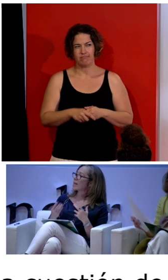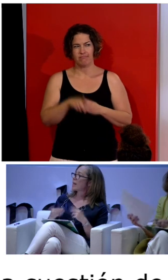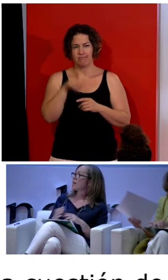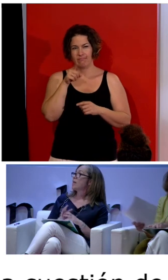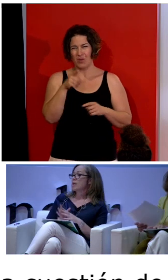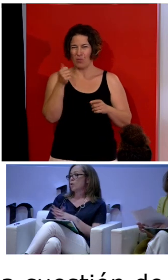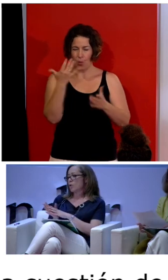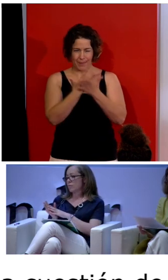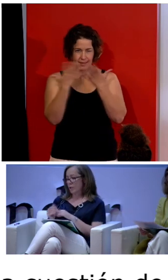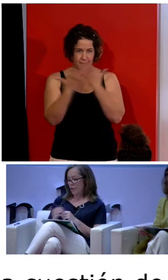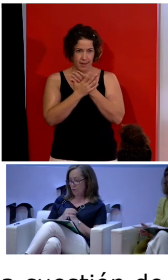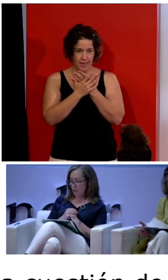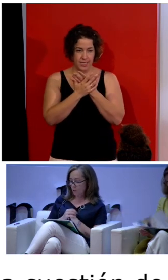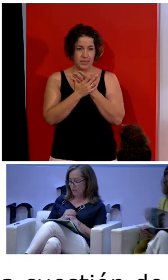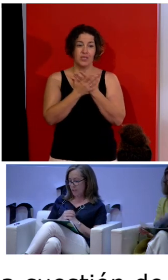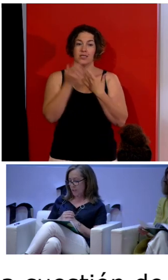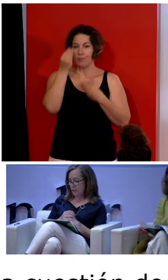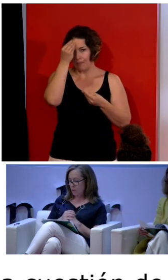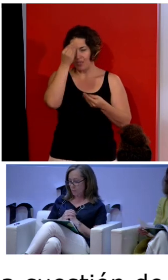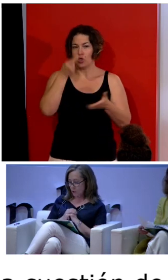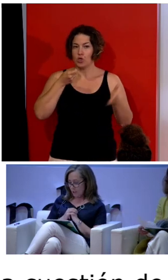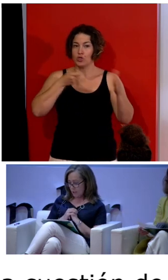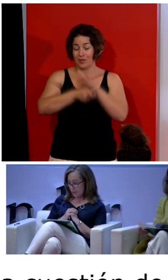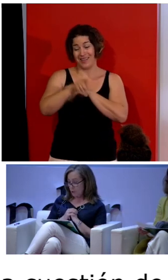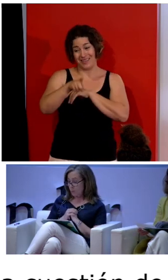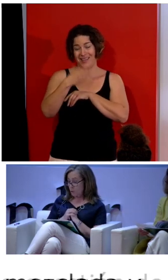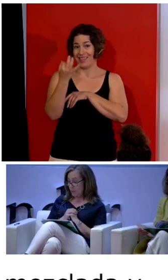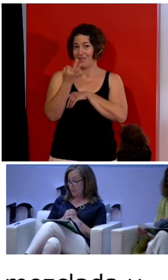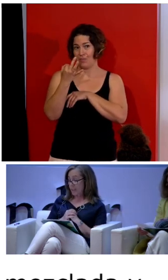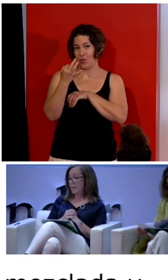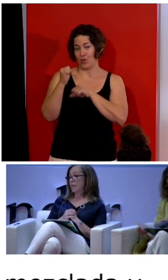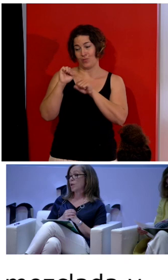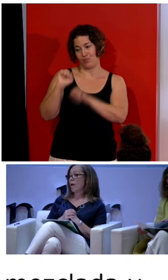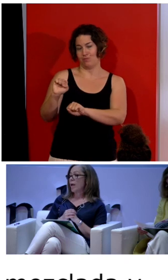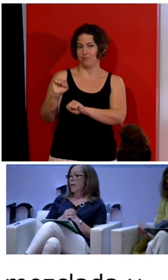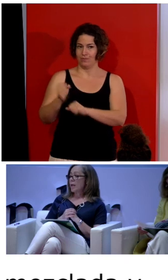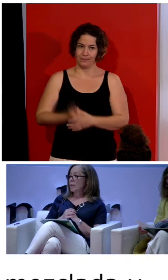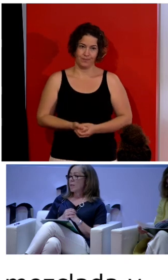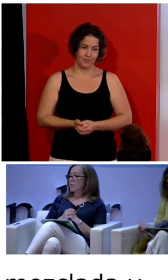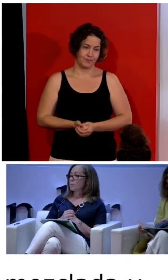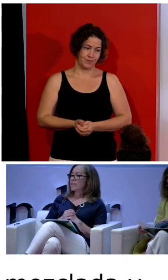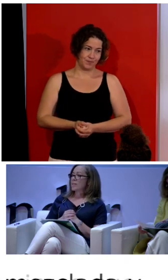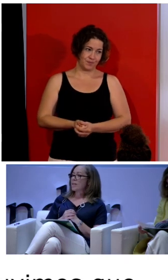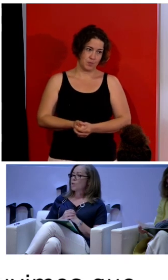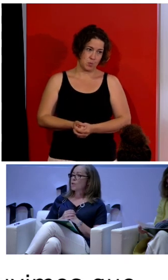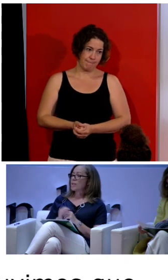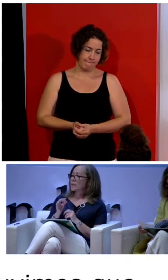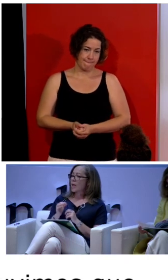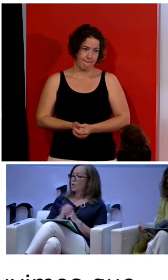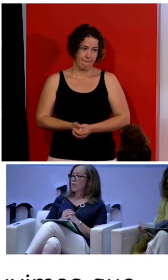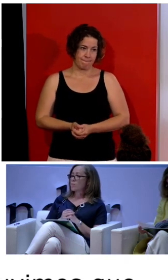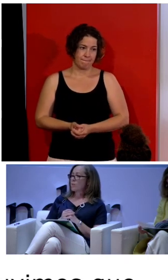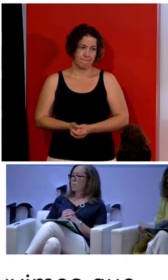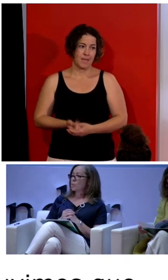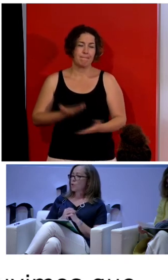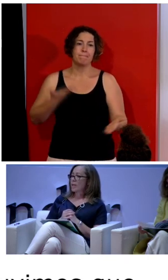muy mezclada, y yo creo que fueron las solicitudes que tuvimos que descartar. Se presentaron, algo